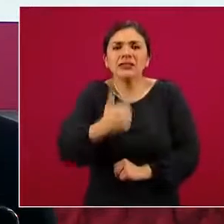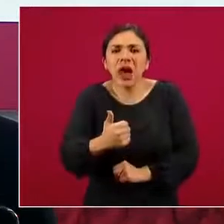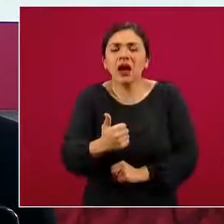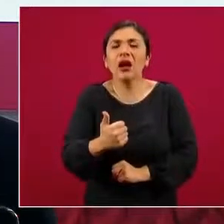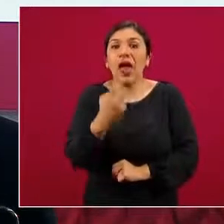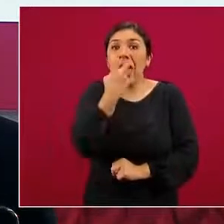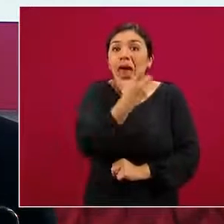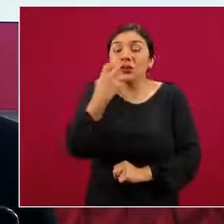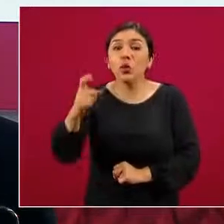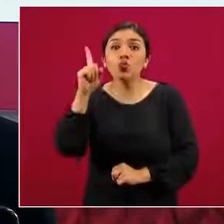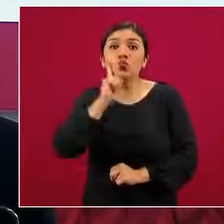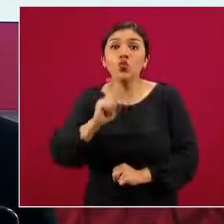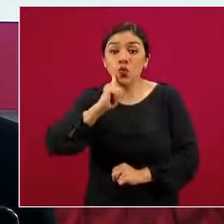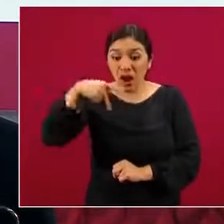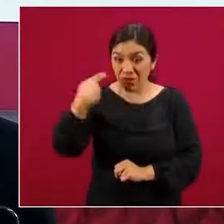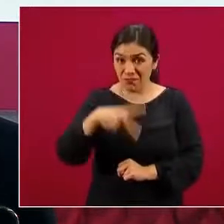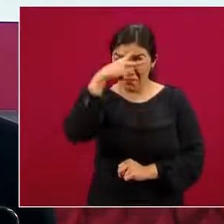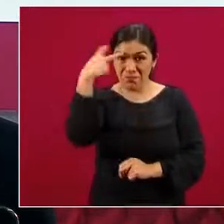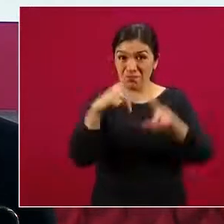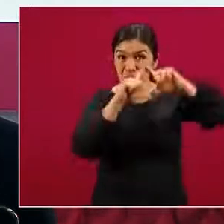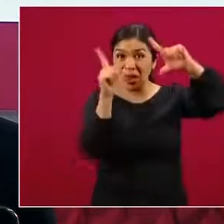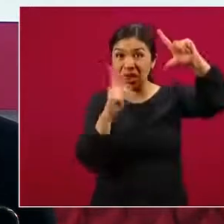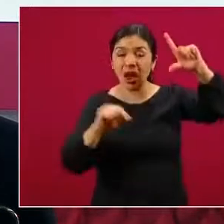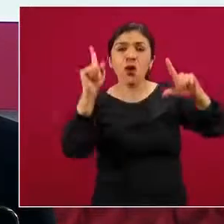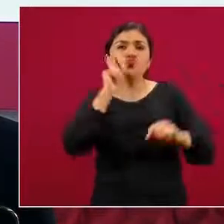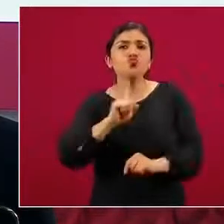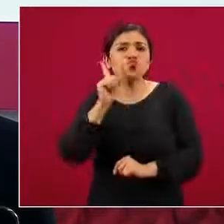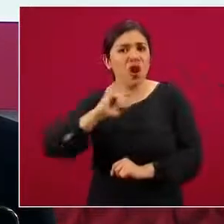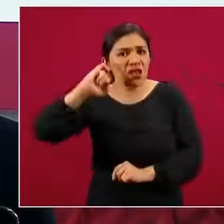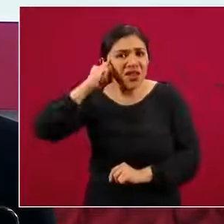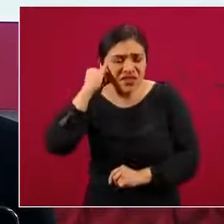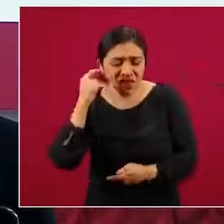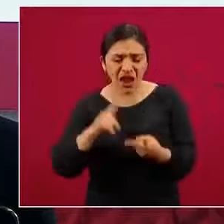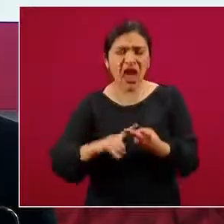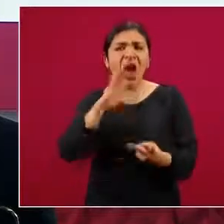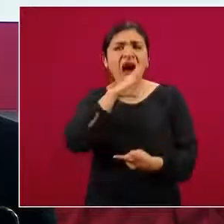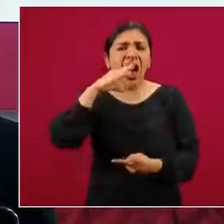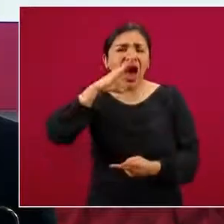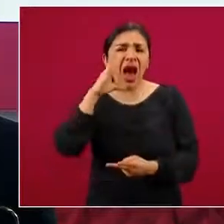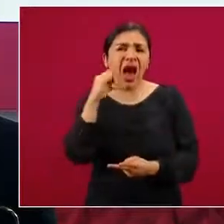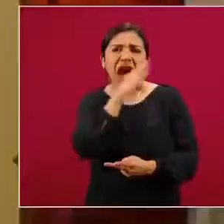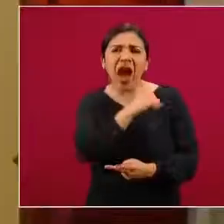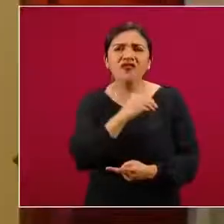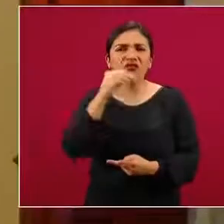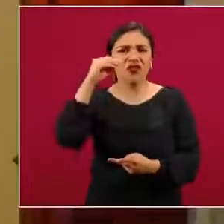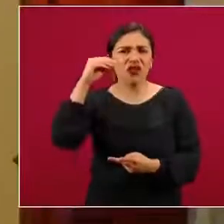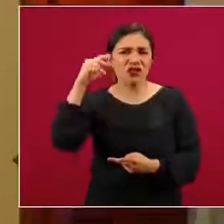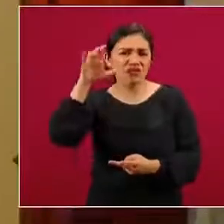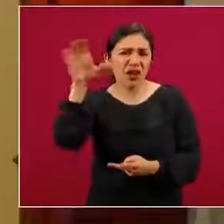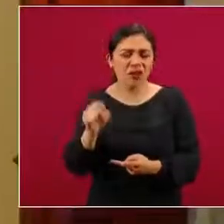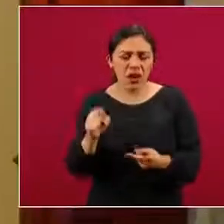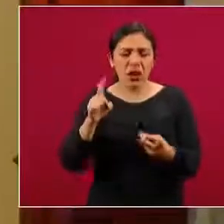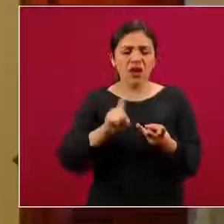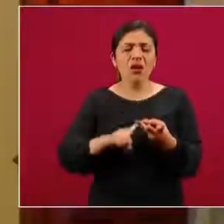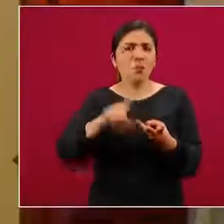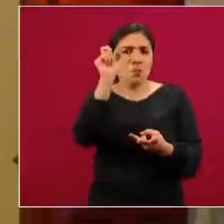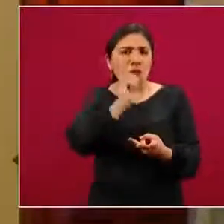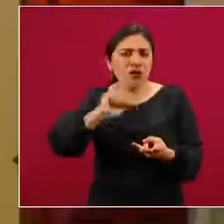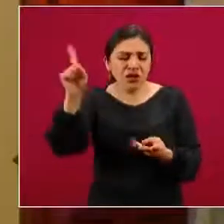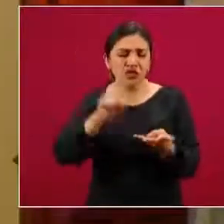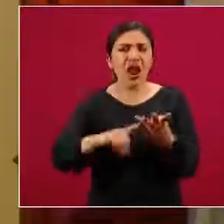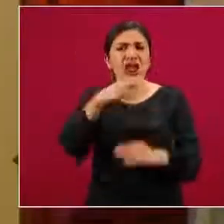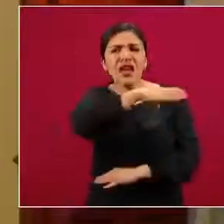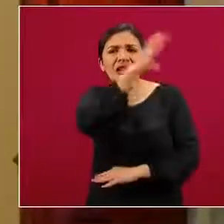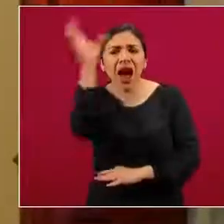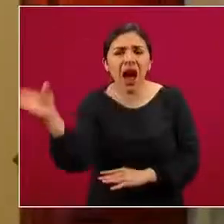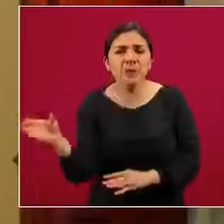es lo que las mujeres de México, las mujeres indígenas, las mujeres afro, las profesionales, las mujeres del campo,